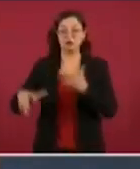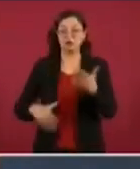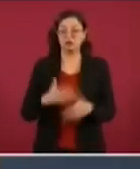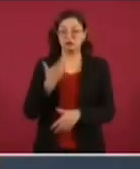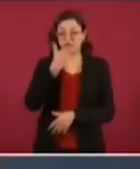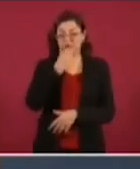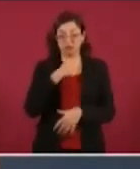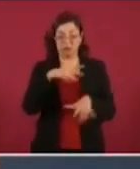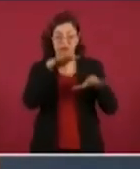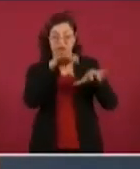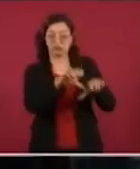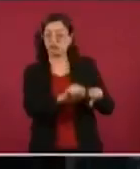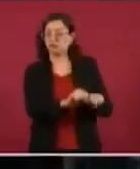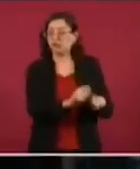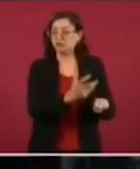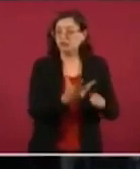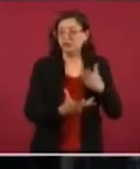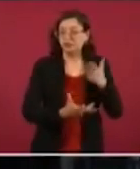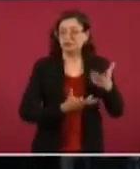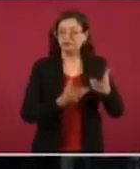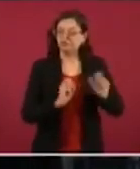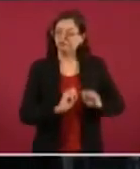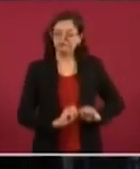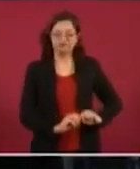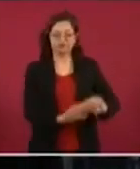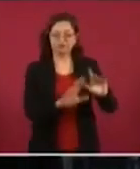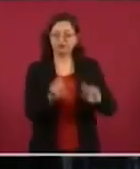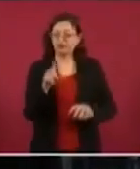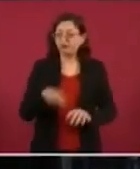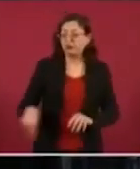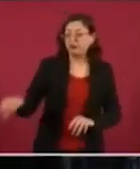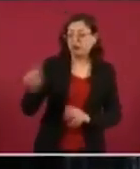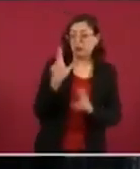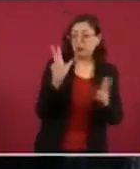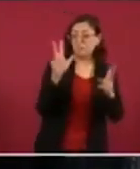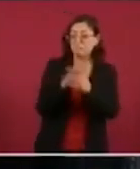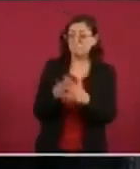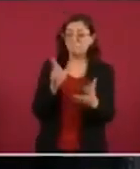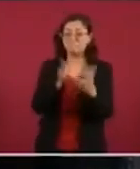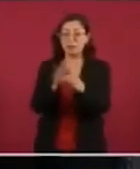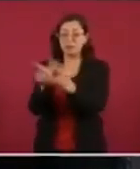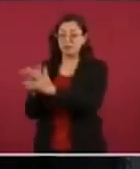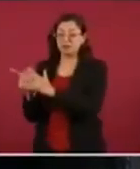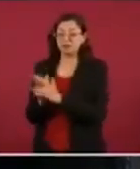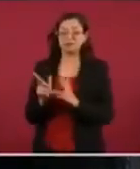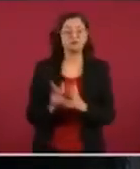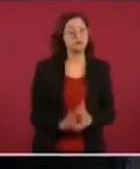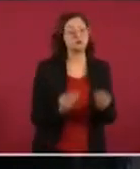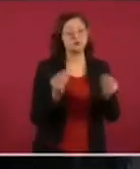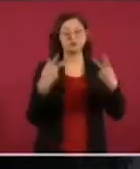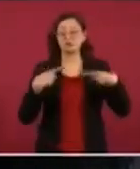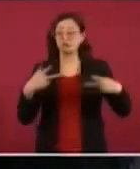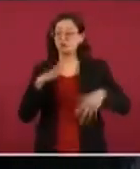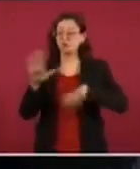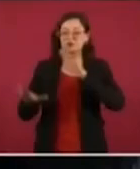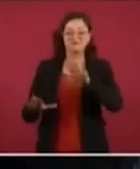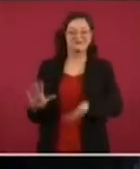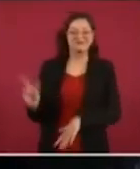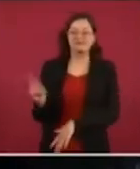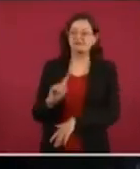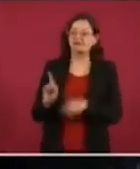implicado para evitar una masacre en la que habrían perdido la vida centenares de personas